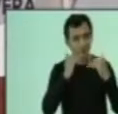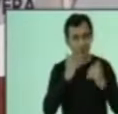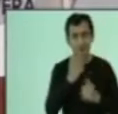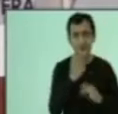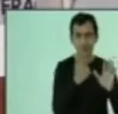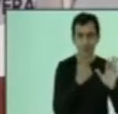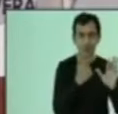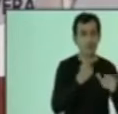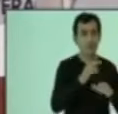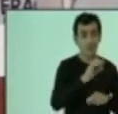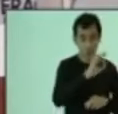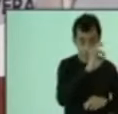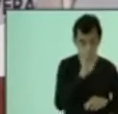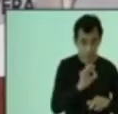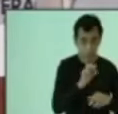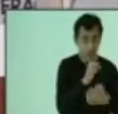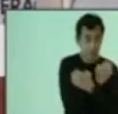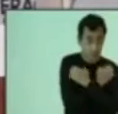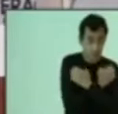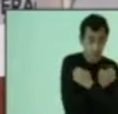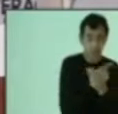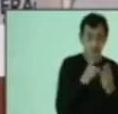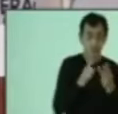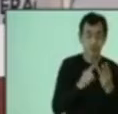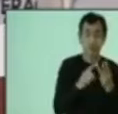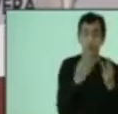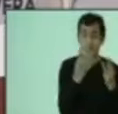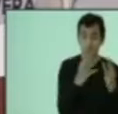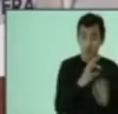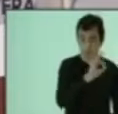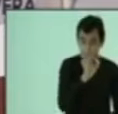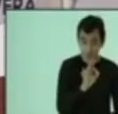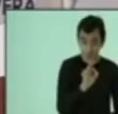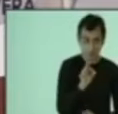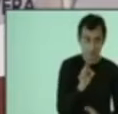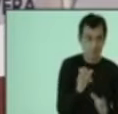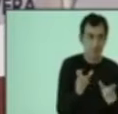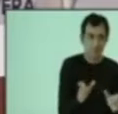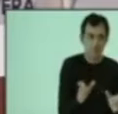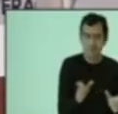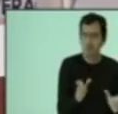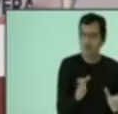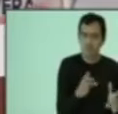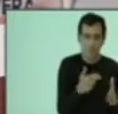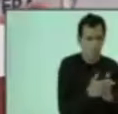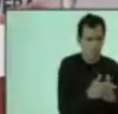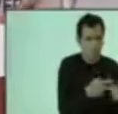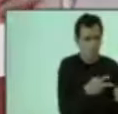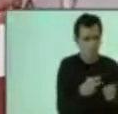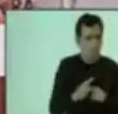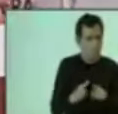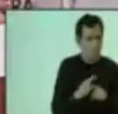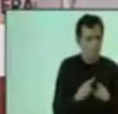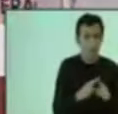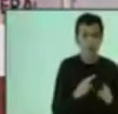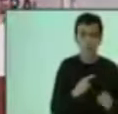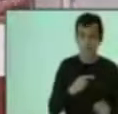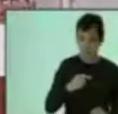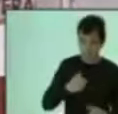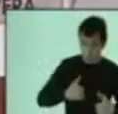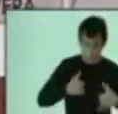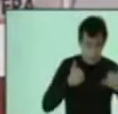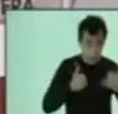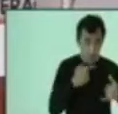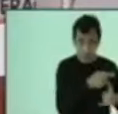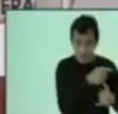educación y otro 4% por la inseguridad delictiva, de tal motivo que son áreas desatendidas. Nosotros como jóvenes